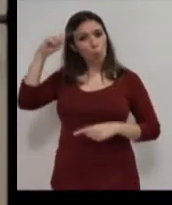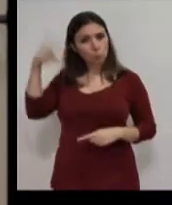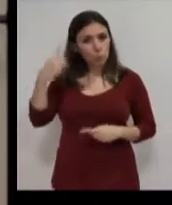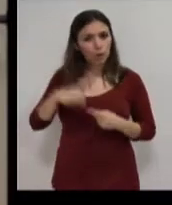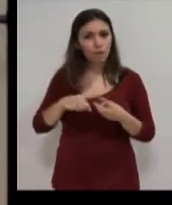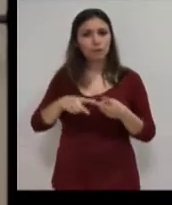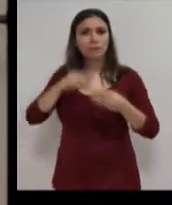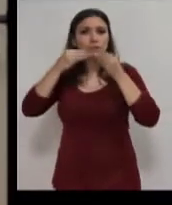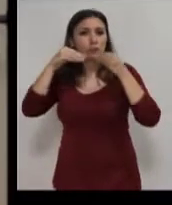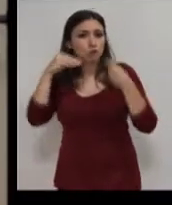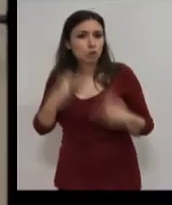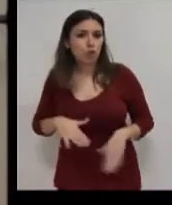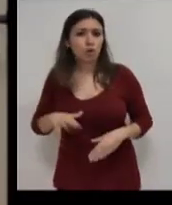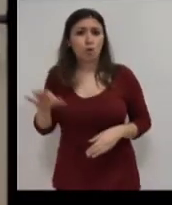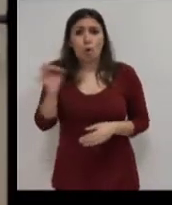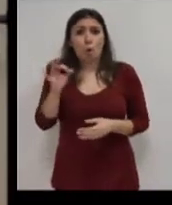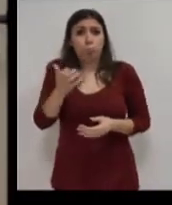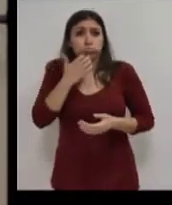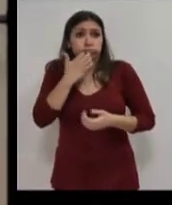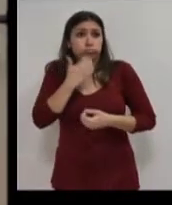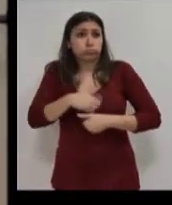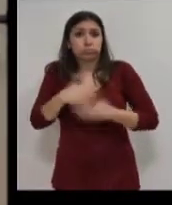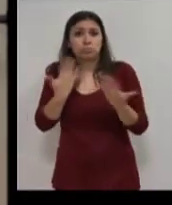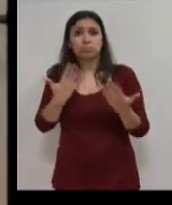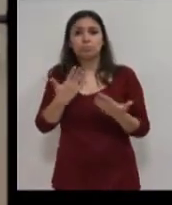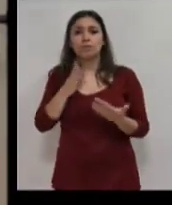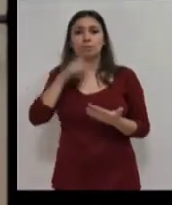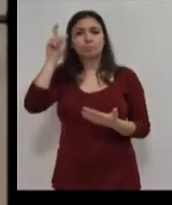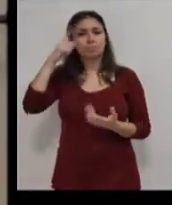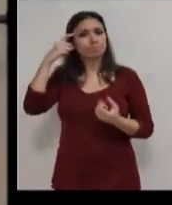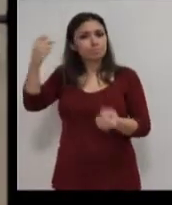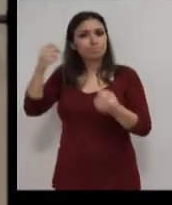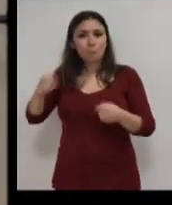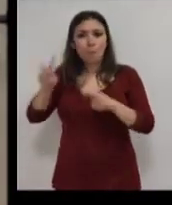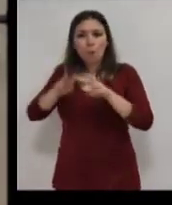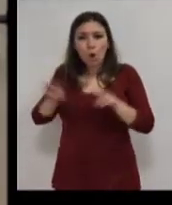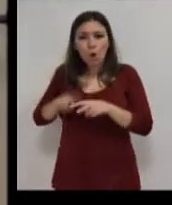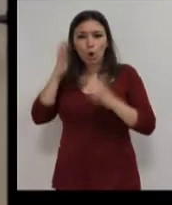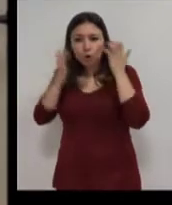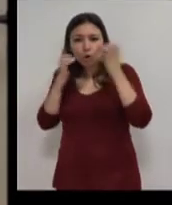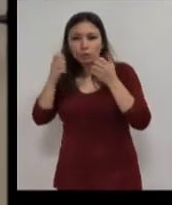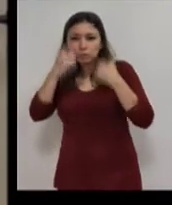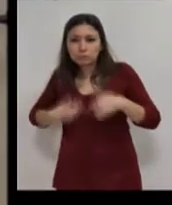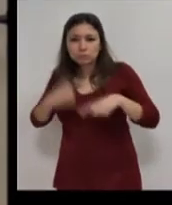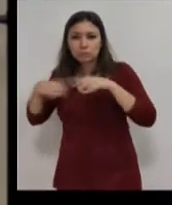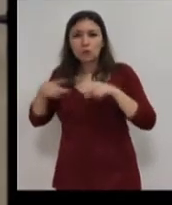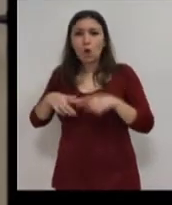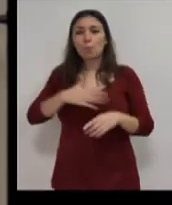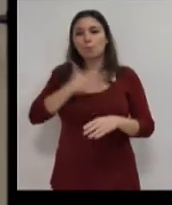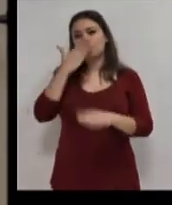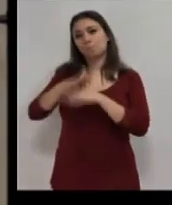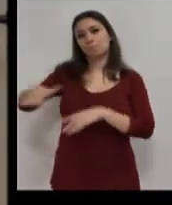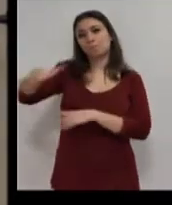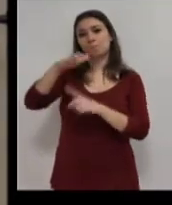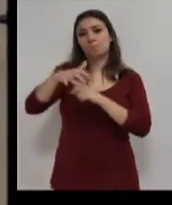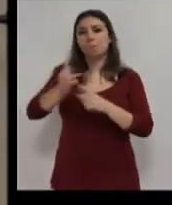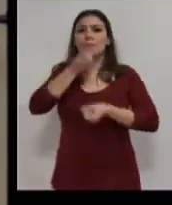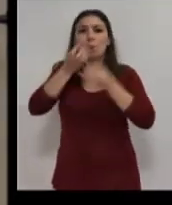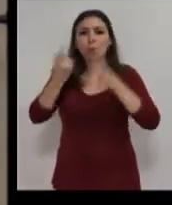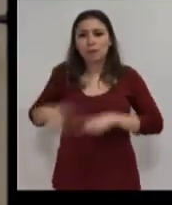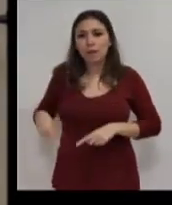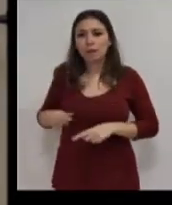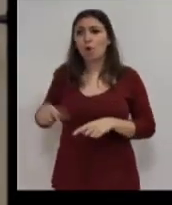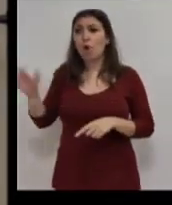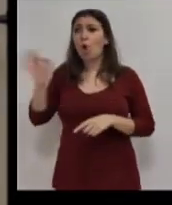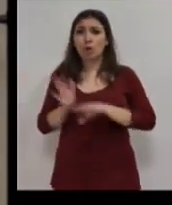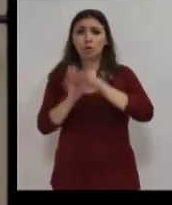creadores del ámbito cultural, histórico, o puede ser, por ejemplo, un biólogo que se vuelque en el